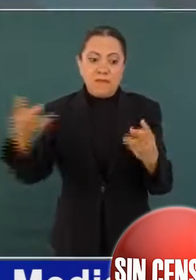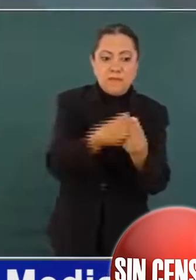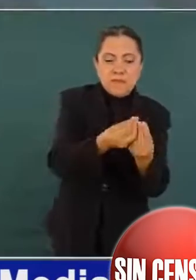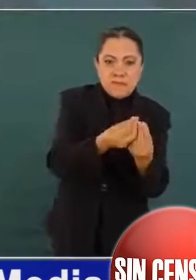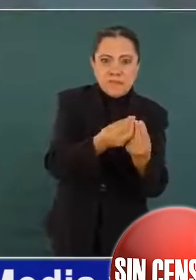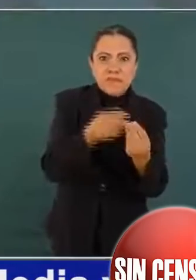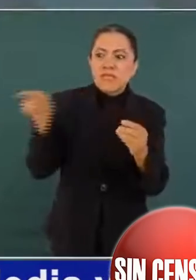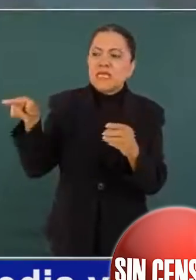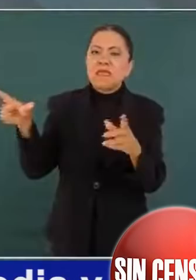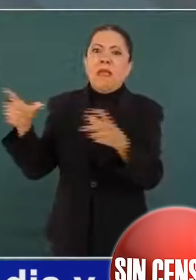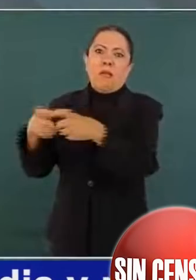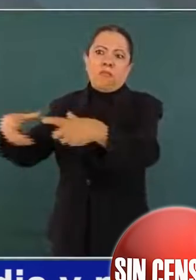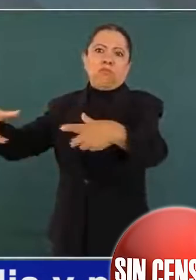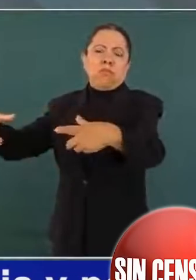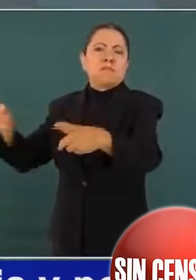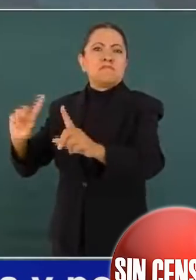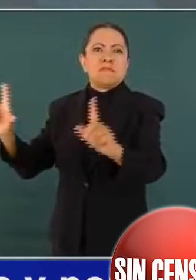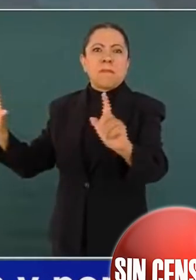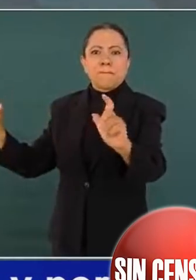el aparato